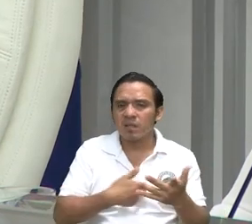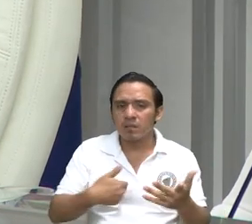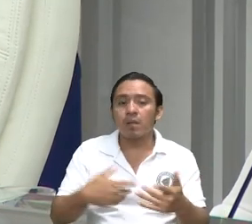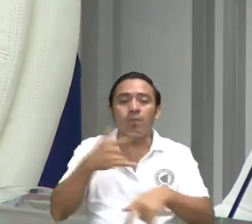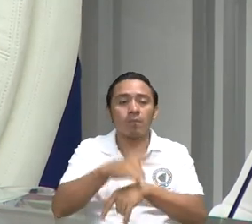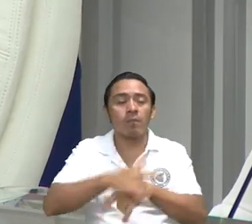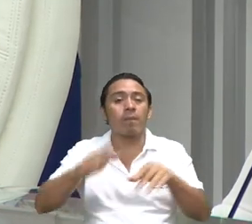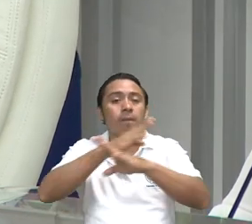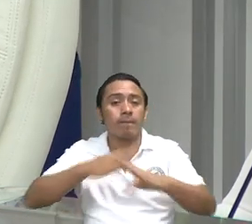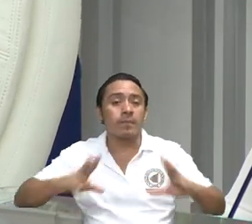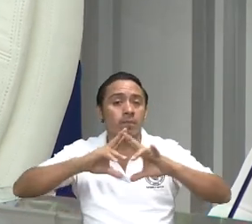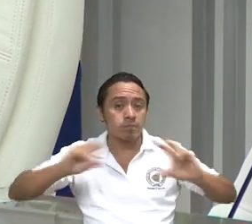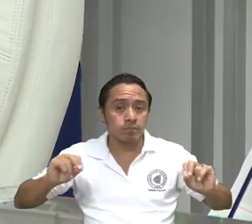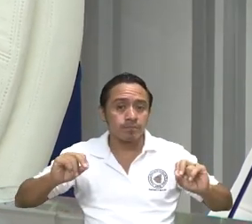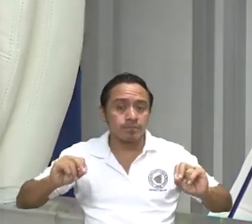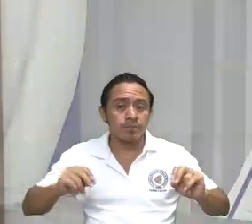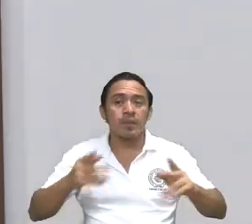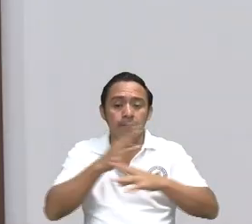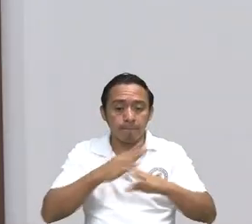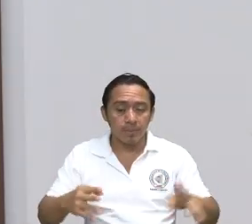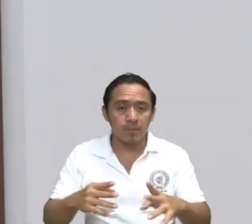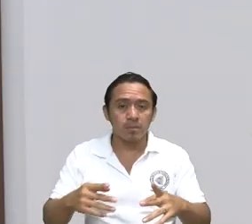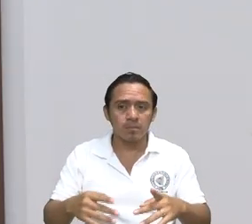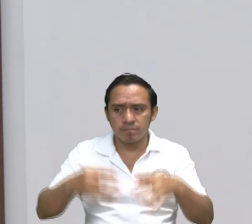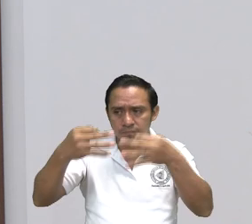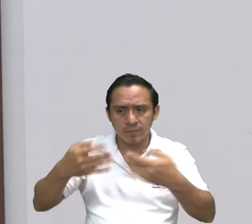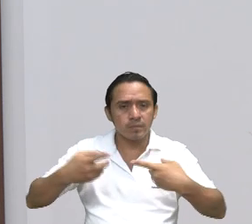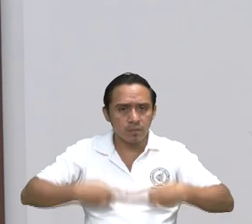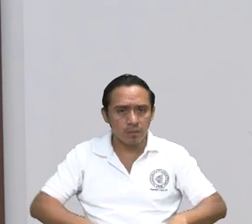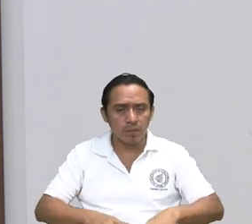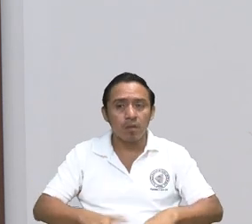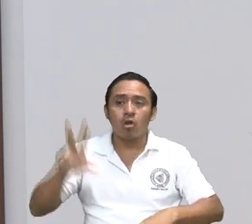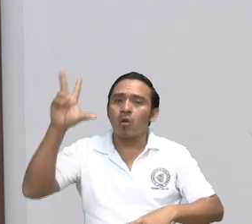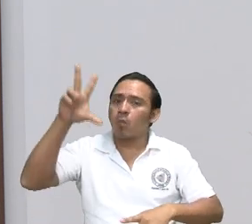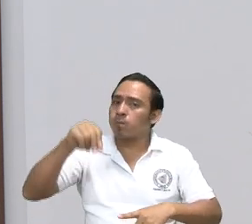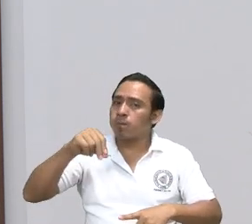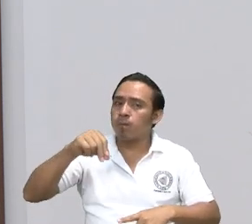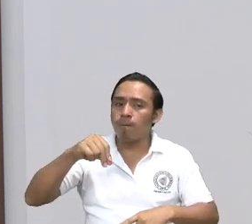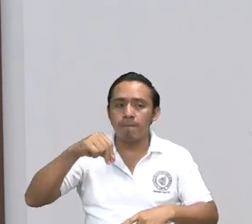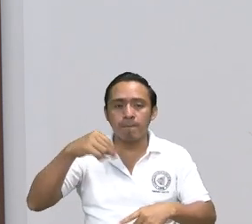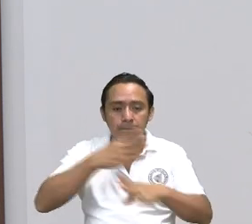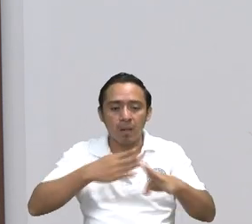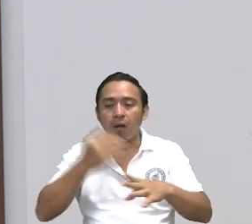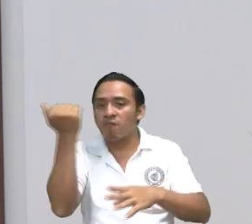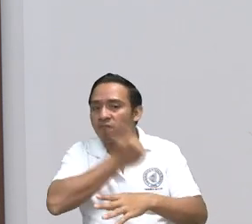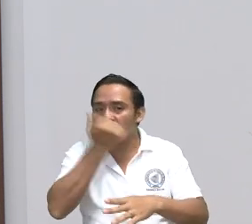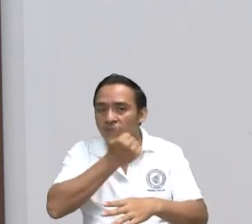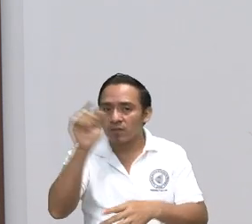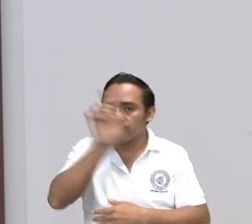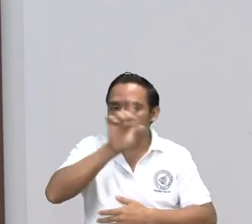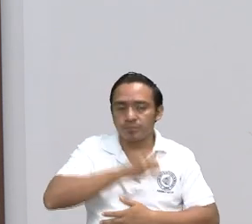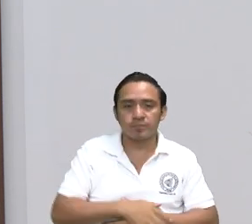de Nicaragua, pero la paz que dignifica y no la del esclavo.